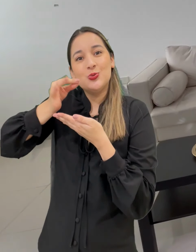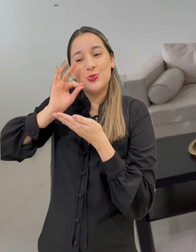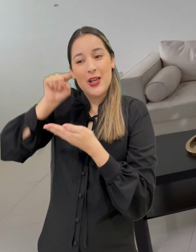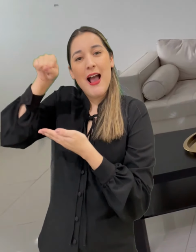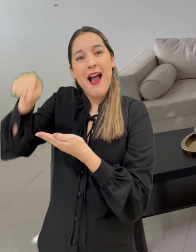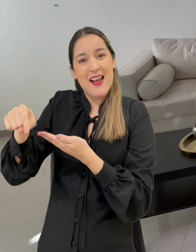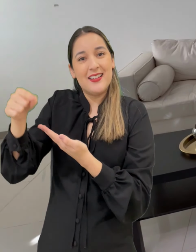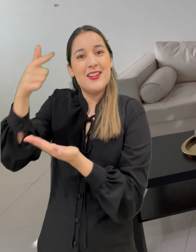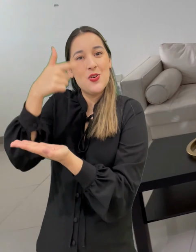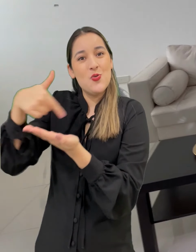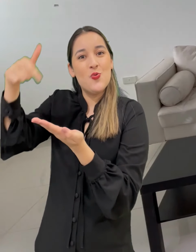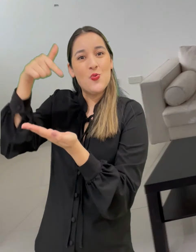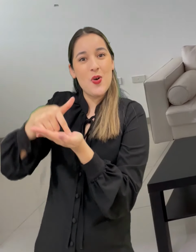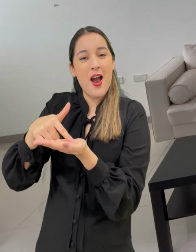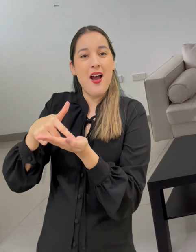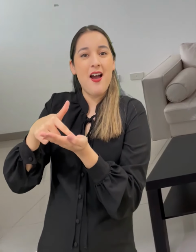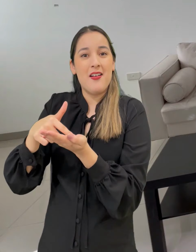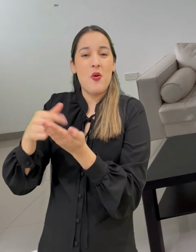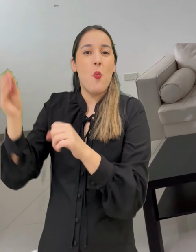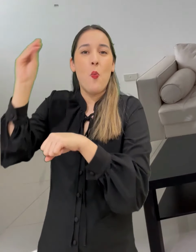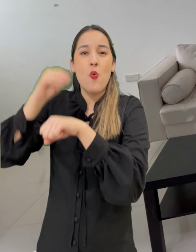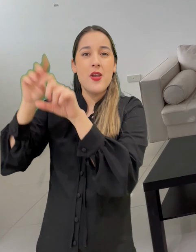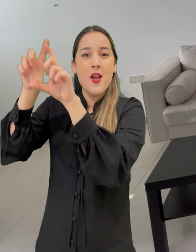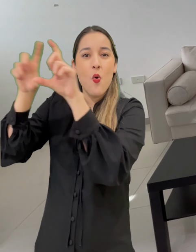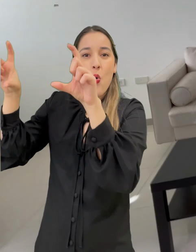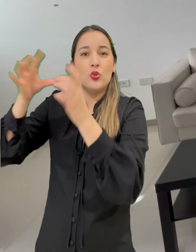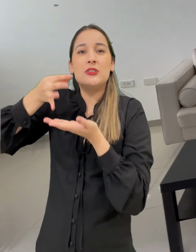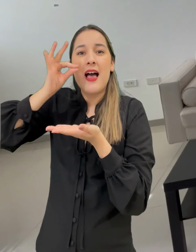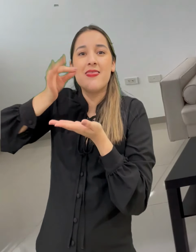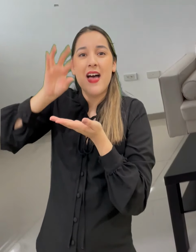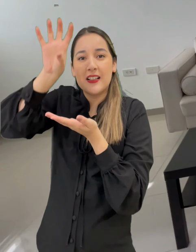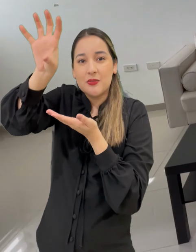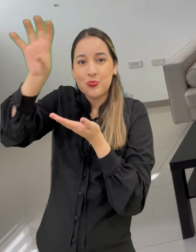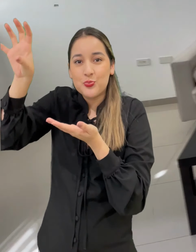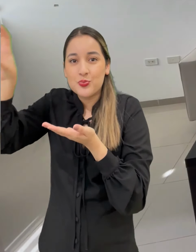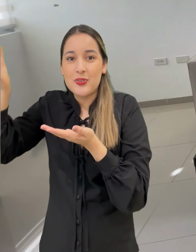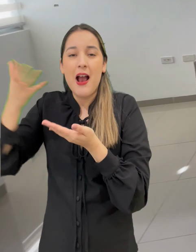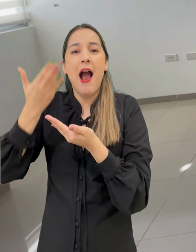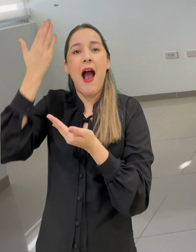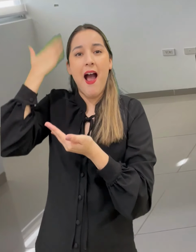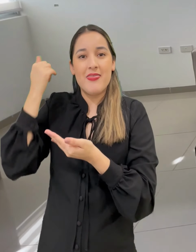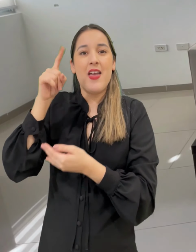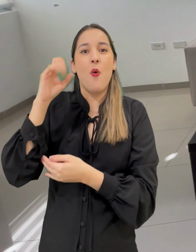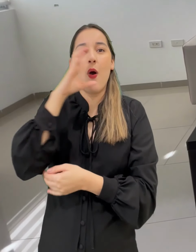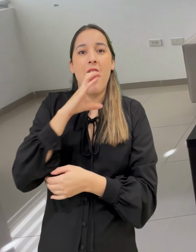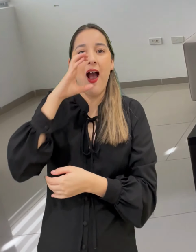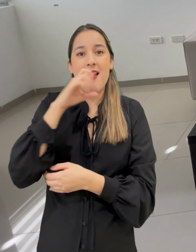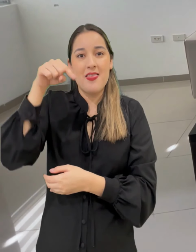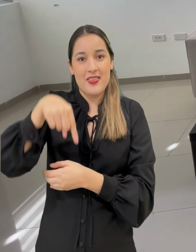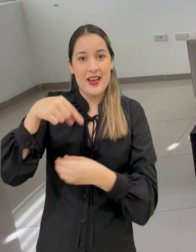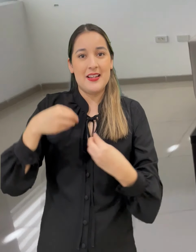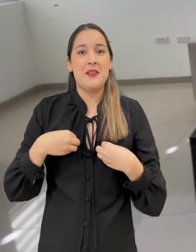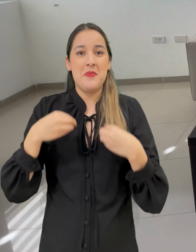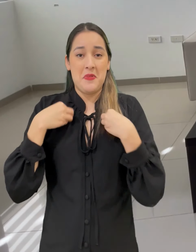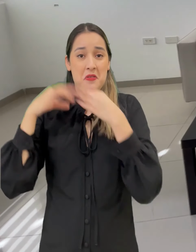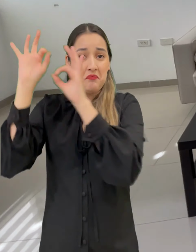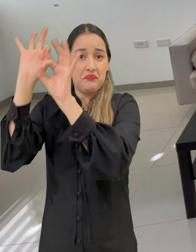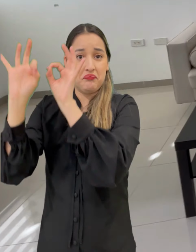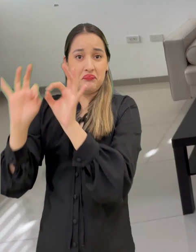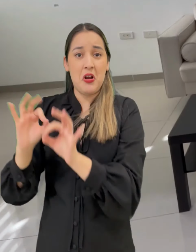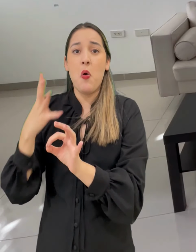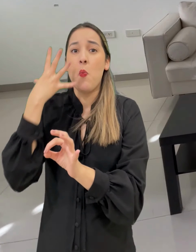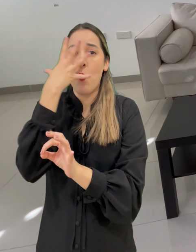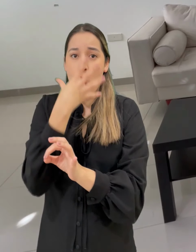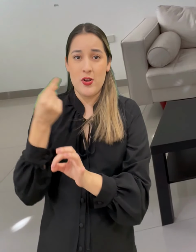una un mueble aquí arriba unas tacitas que fue la vez anterior que habíamos vivido aquí en aguascalientes lo